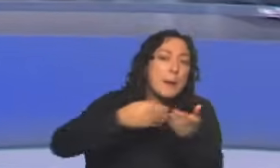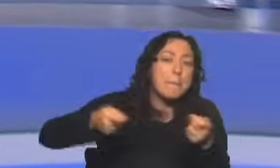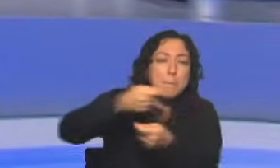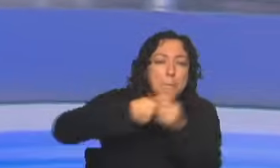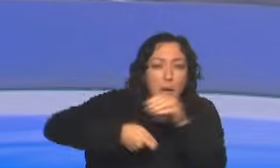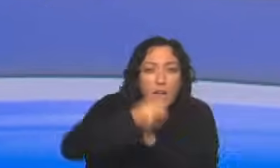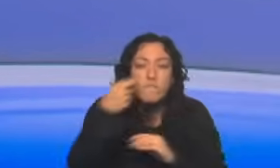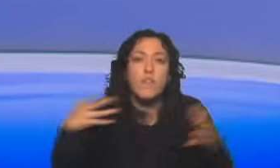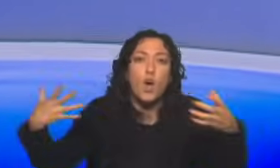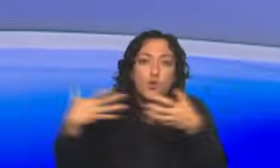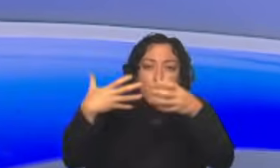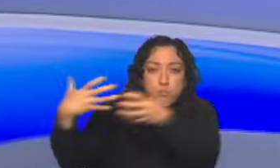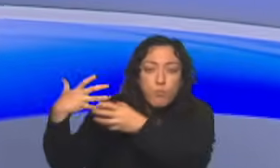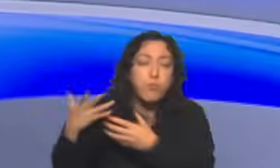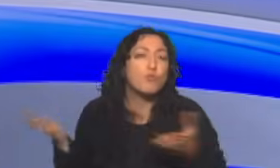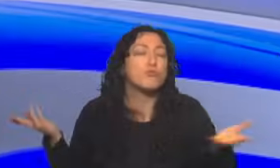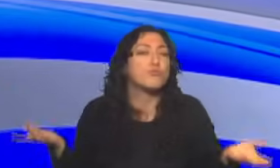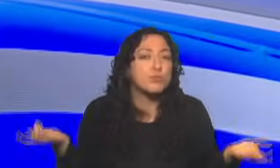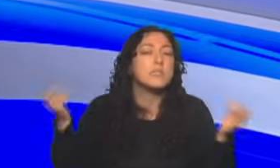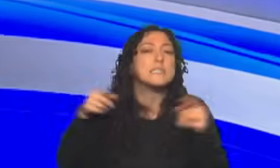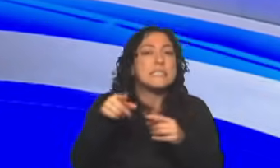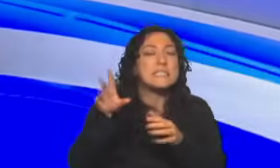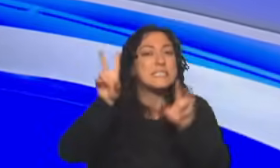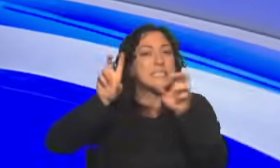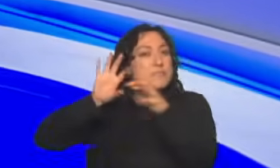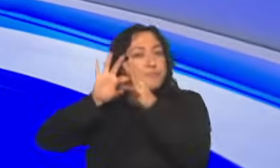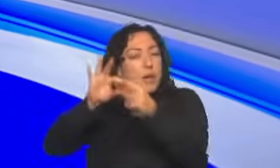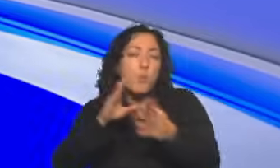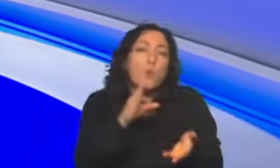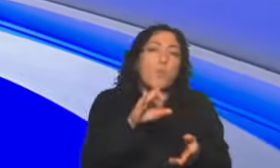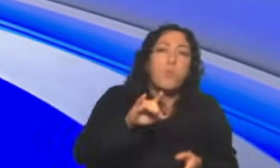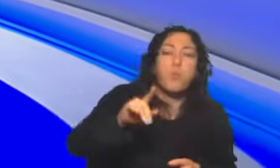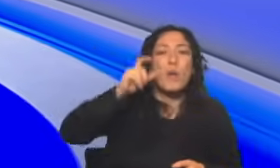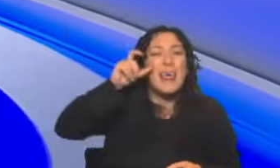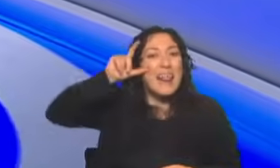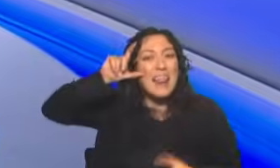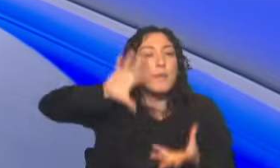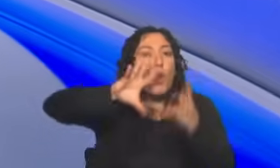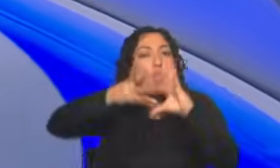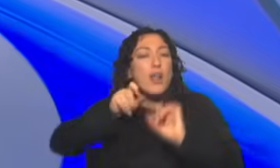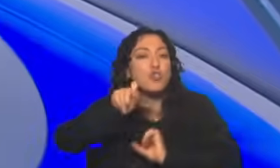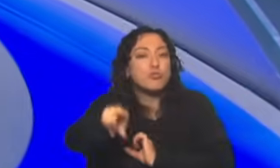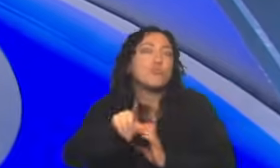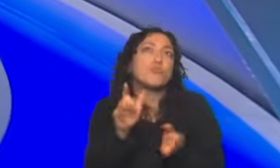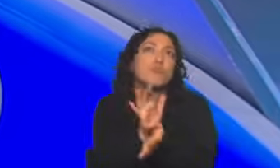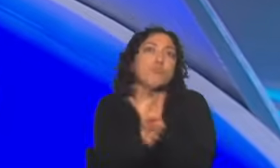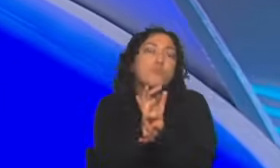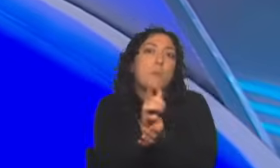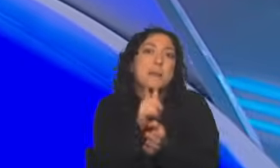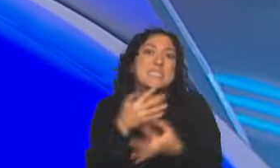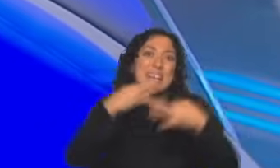se organizan. Sí, por eso yo, en torno a las mafias, no por me parece que el modelo Bukele... A ver, el modelo Bukele también se vuelve, entre comillas,